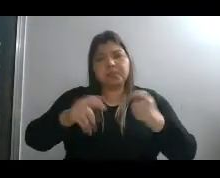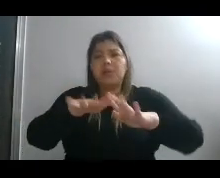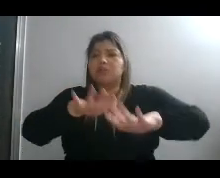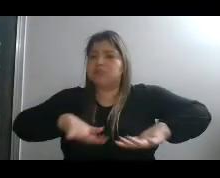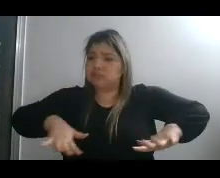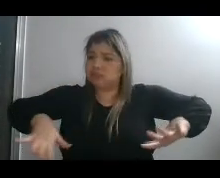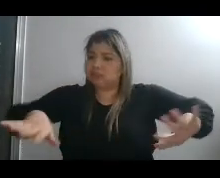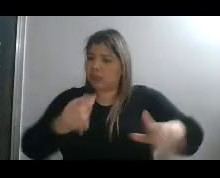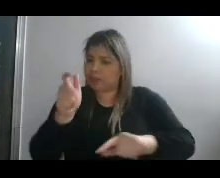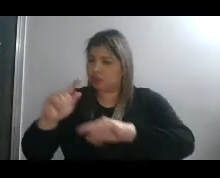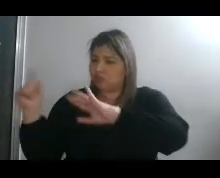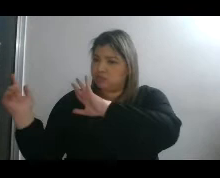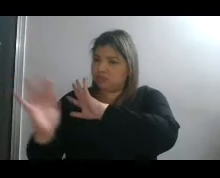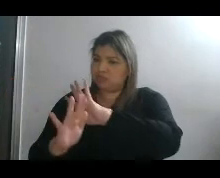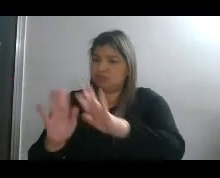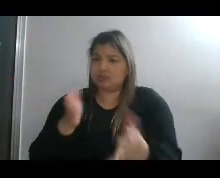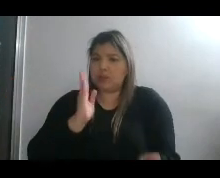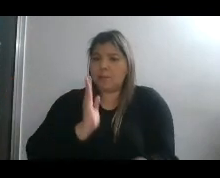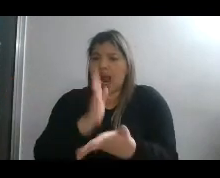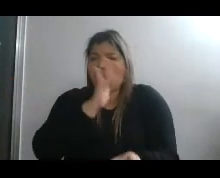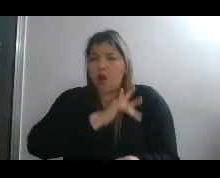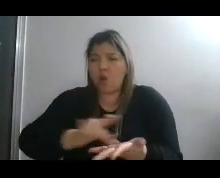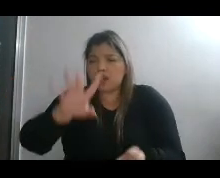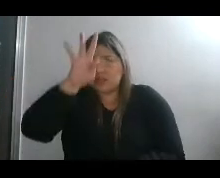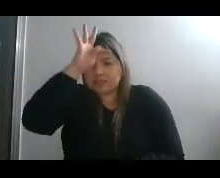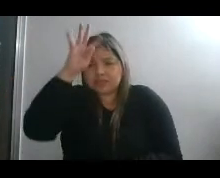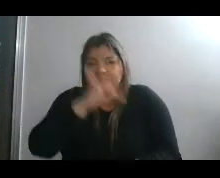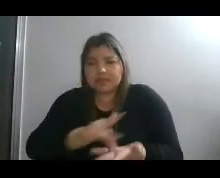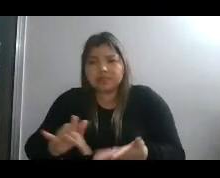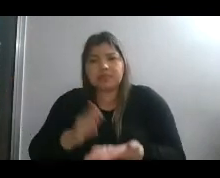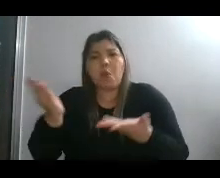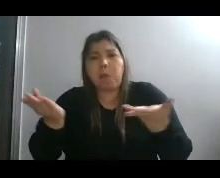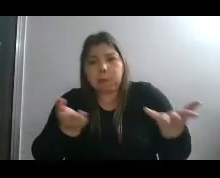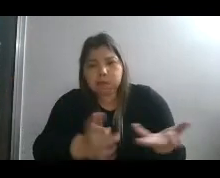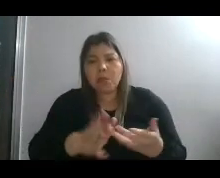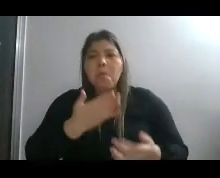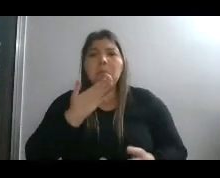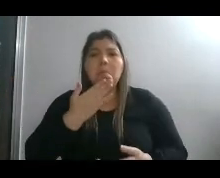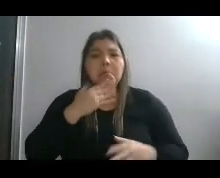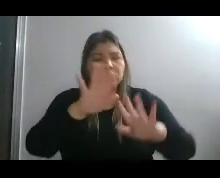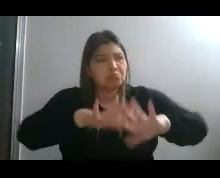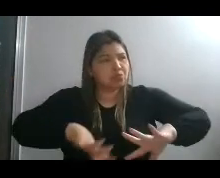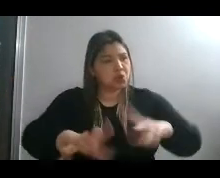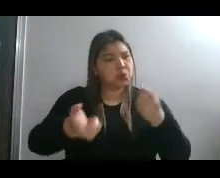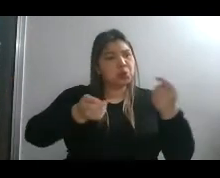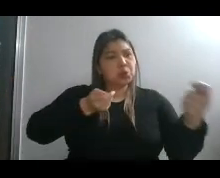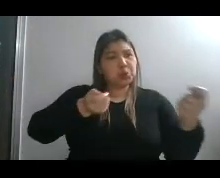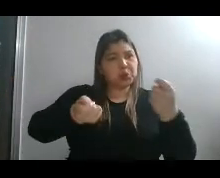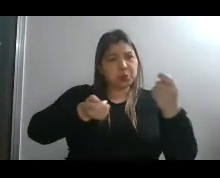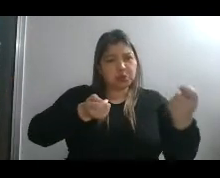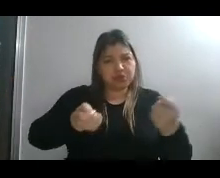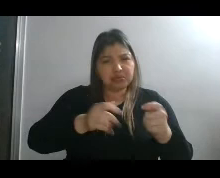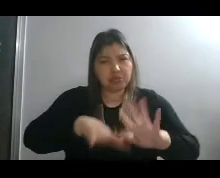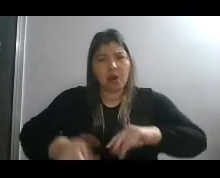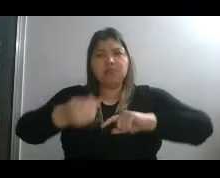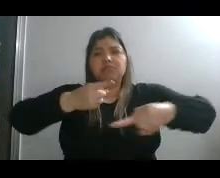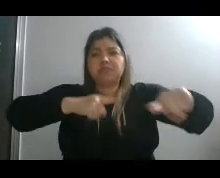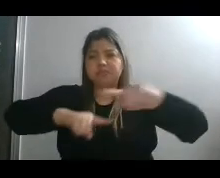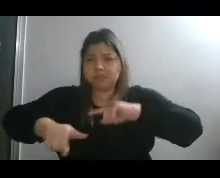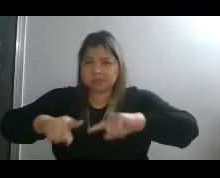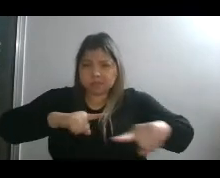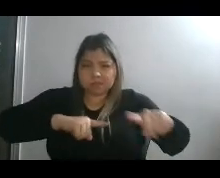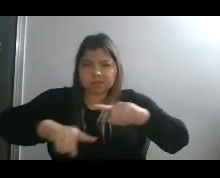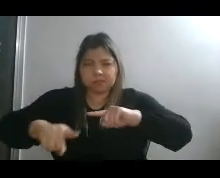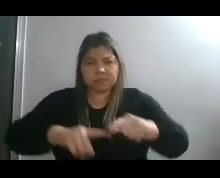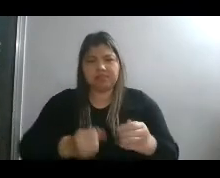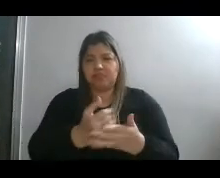los pacientes de UCI, o sea que mi conjunto de medidas en cuanto a controles de ingeniería, administrativos y